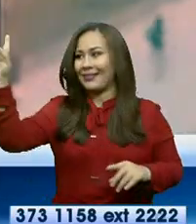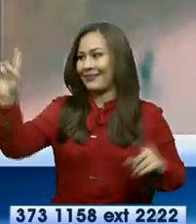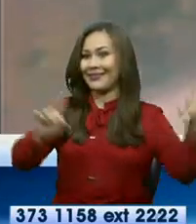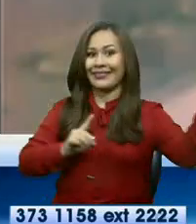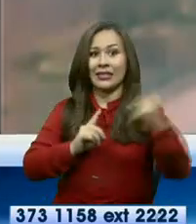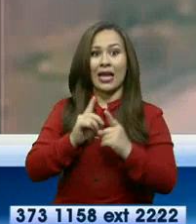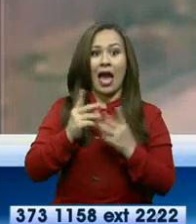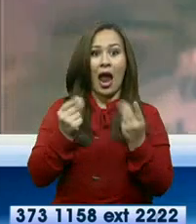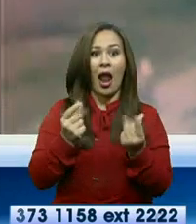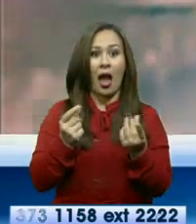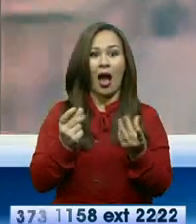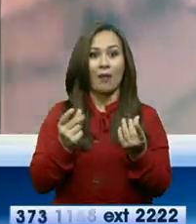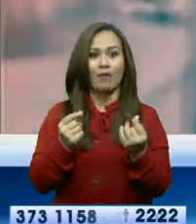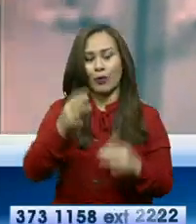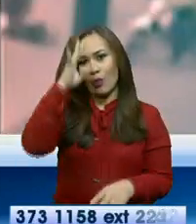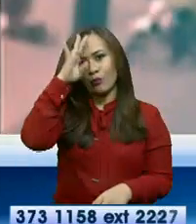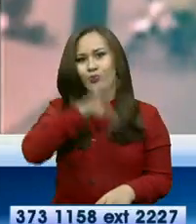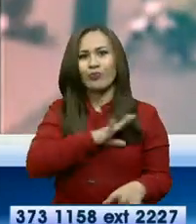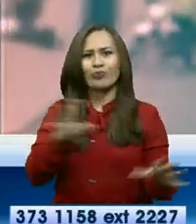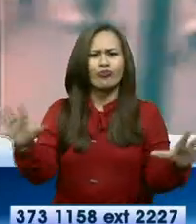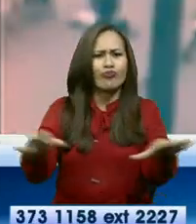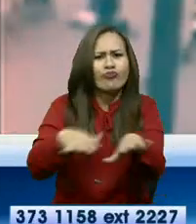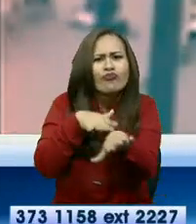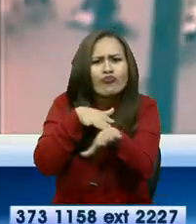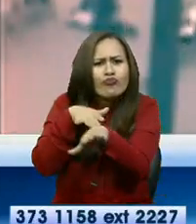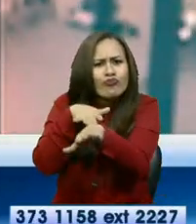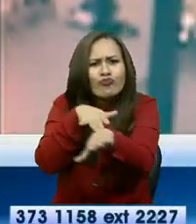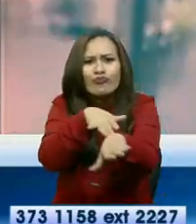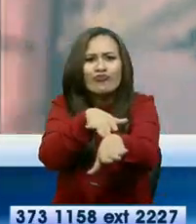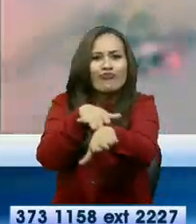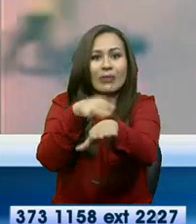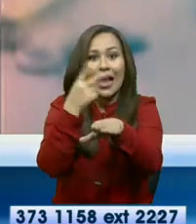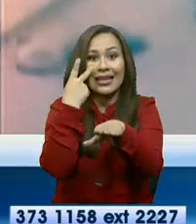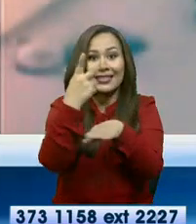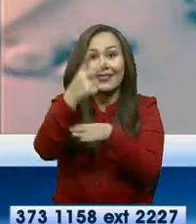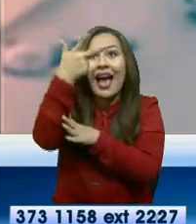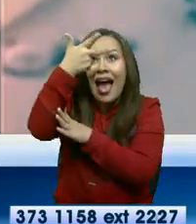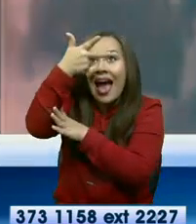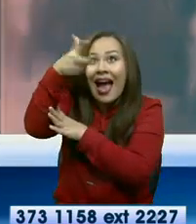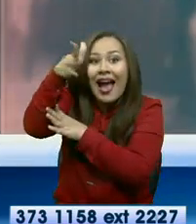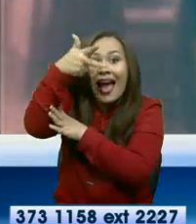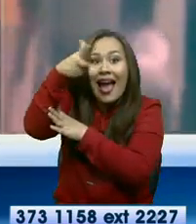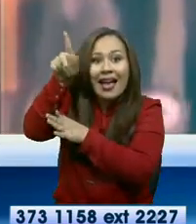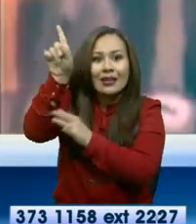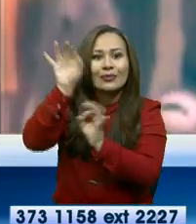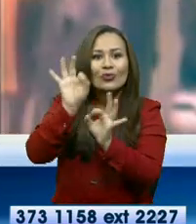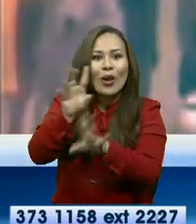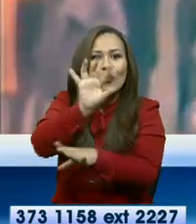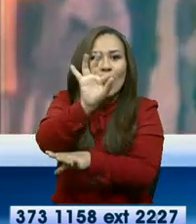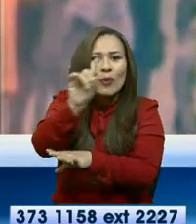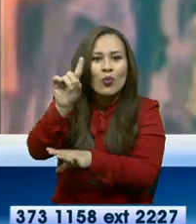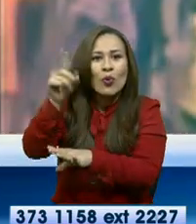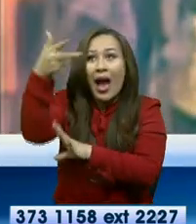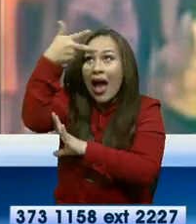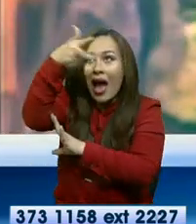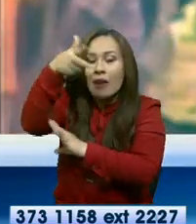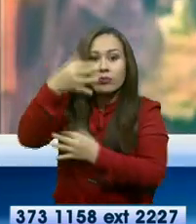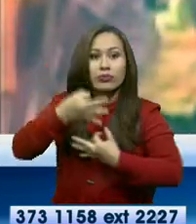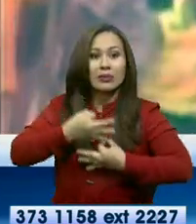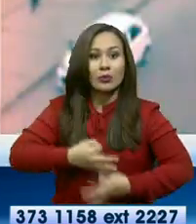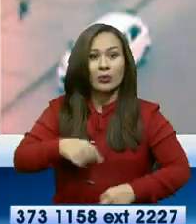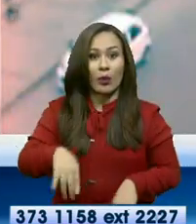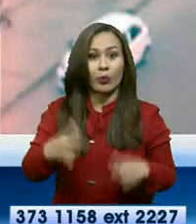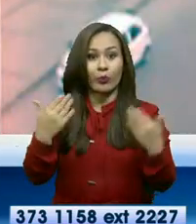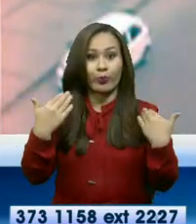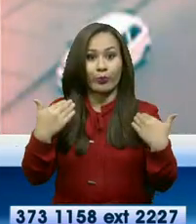reaccionó rápidamente. Se armó una persecución que fue registrada por las cámaras de la Corporación para la Seguridad Ciudadana de